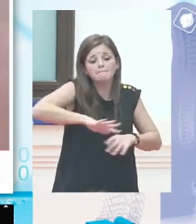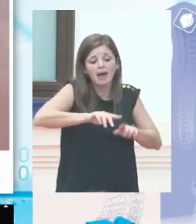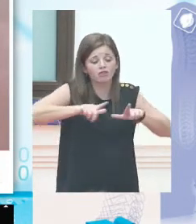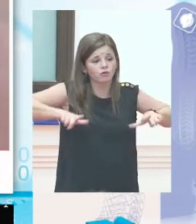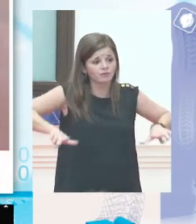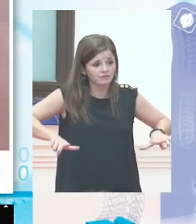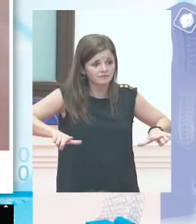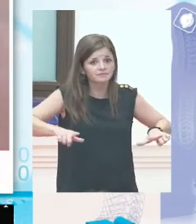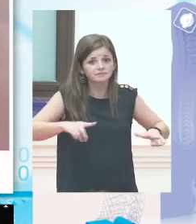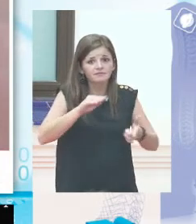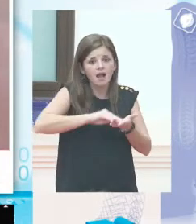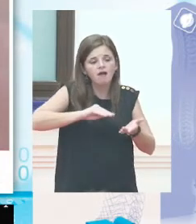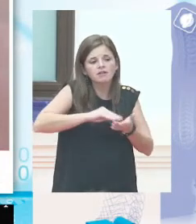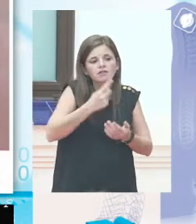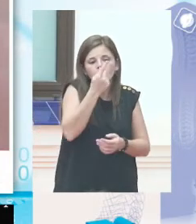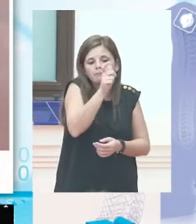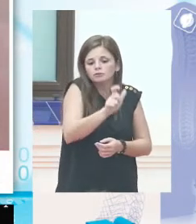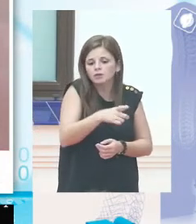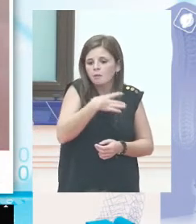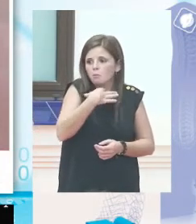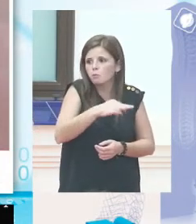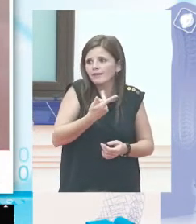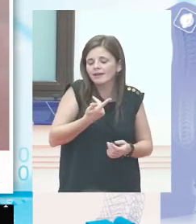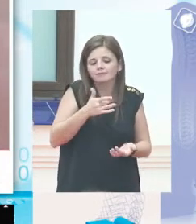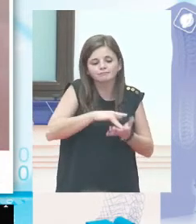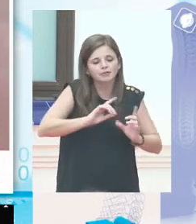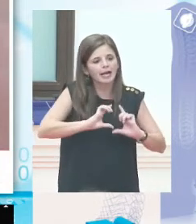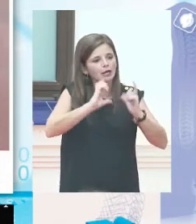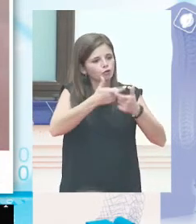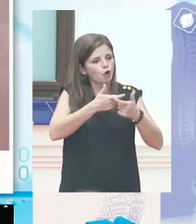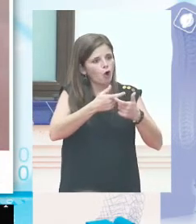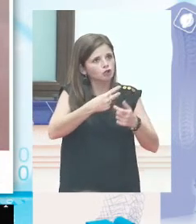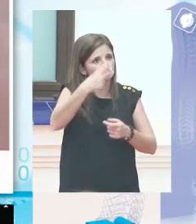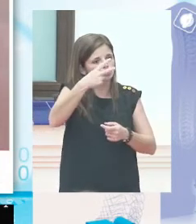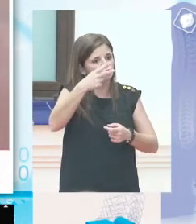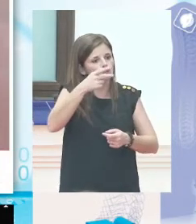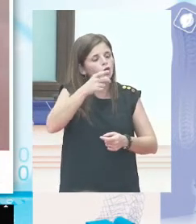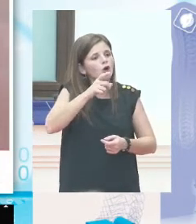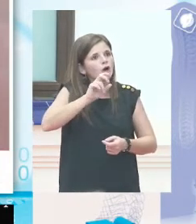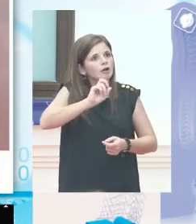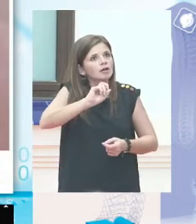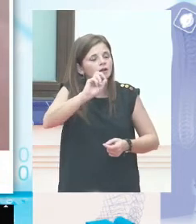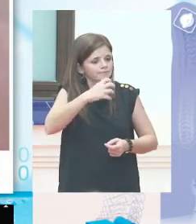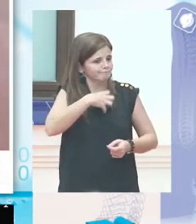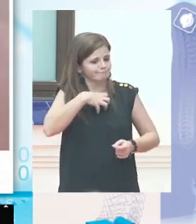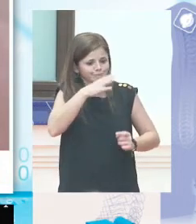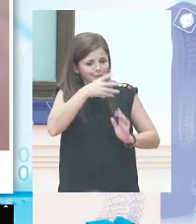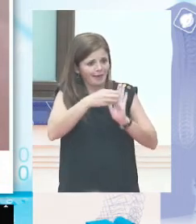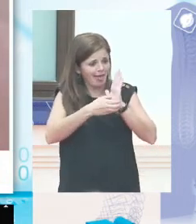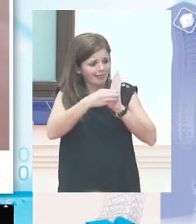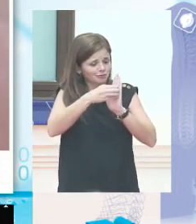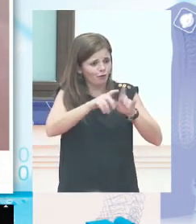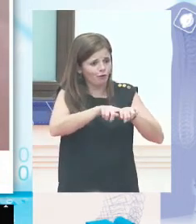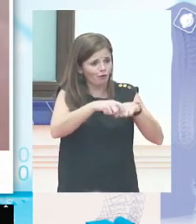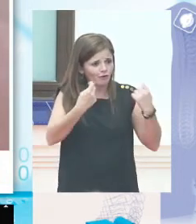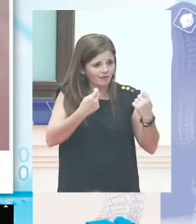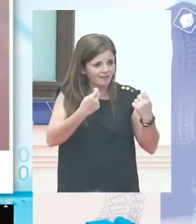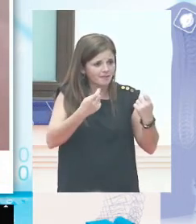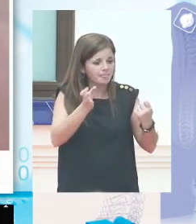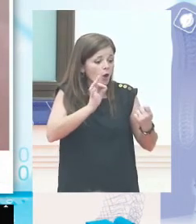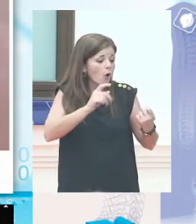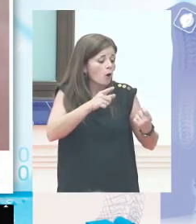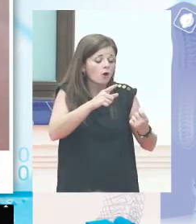veces una persona no puede ir a una reunión en la segunda planta porque no hay ascensor, o el ascensor no funciona, o el ascensor no está